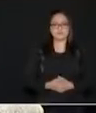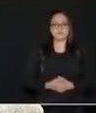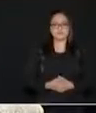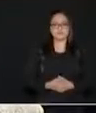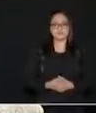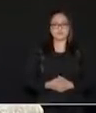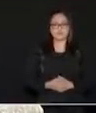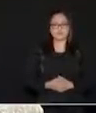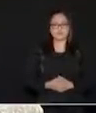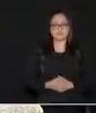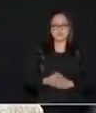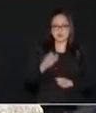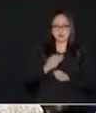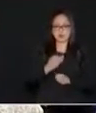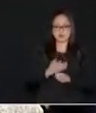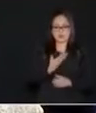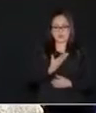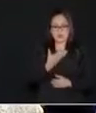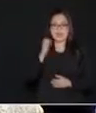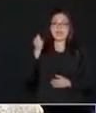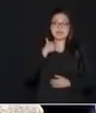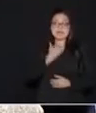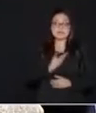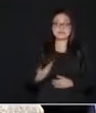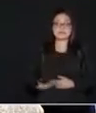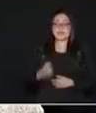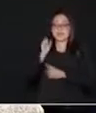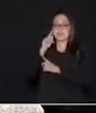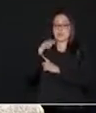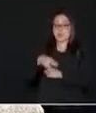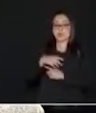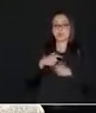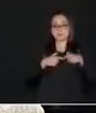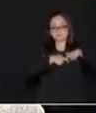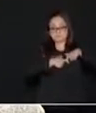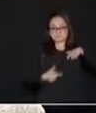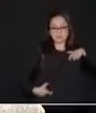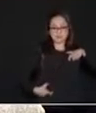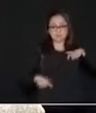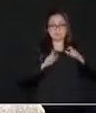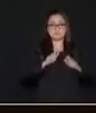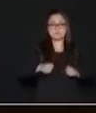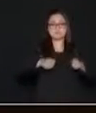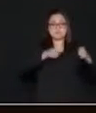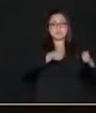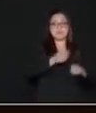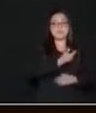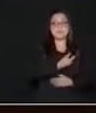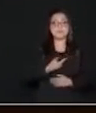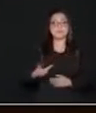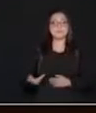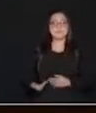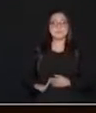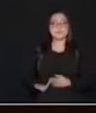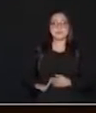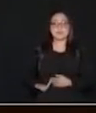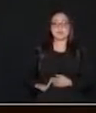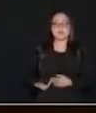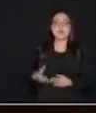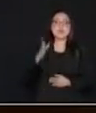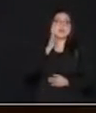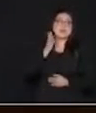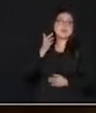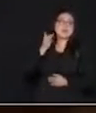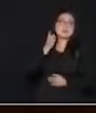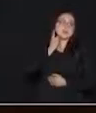En este momento vemos cómo el presidente Enrique Peña Nieto se quita la banda presidencial, se la entrega al presidente del Congreso, Porfirio